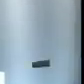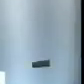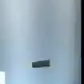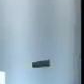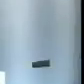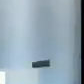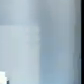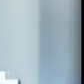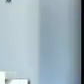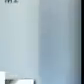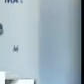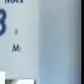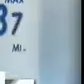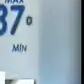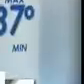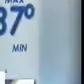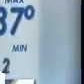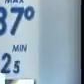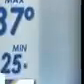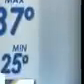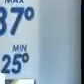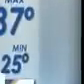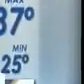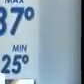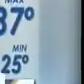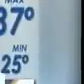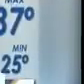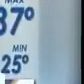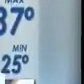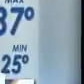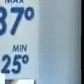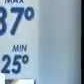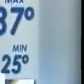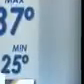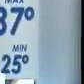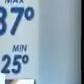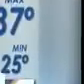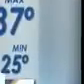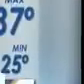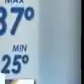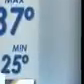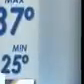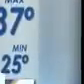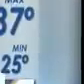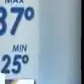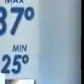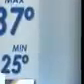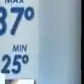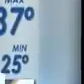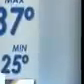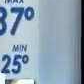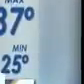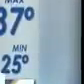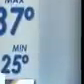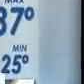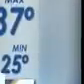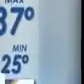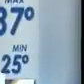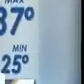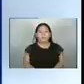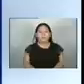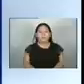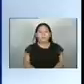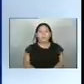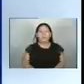alcanzará los 37 grados con una mínima de 25. El ambiente cálido en el día y fresco